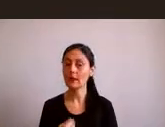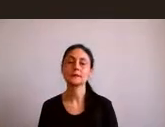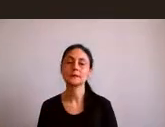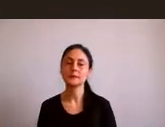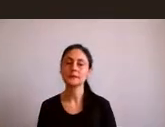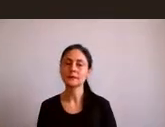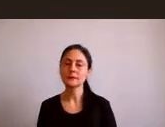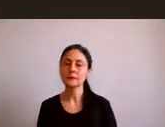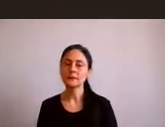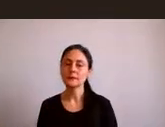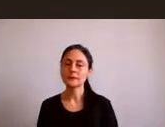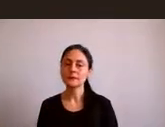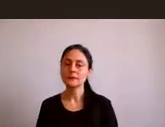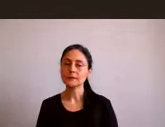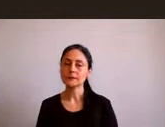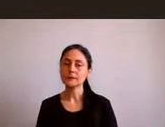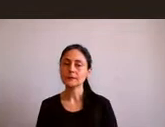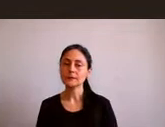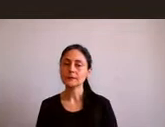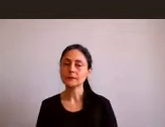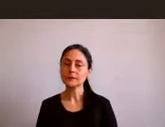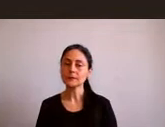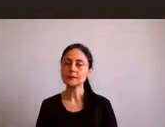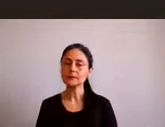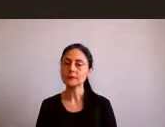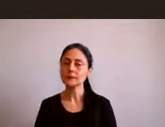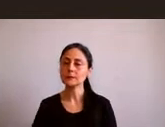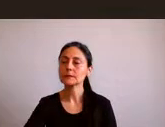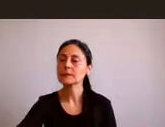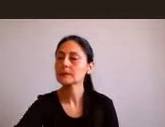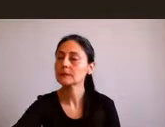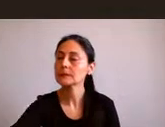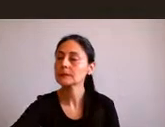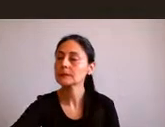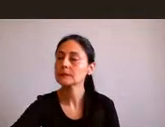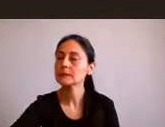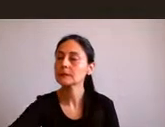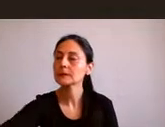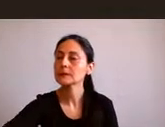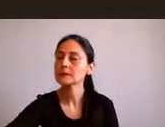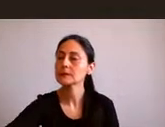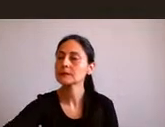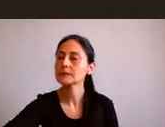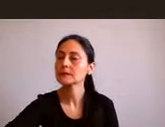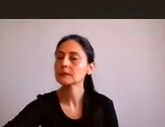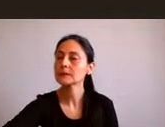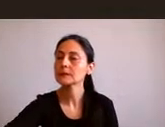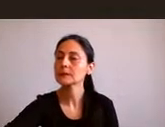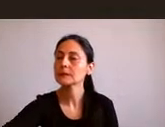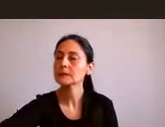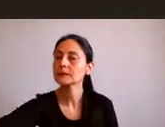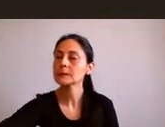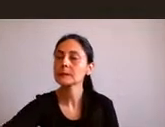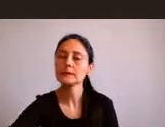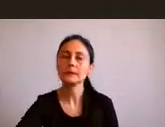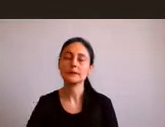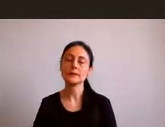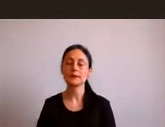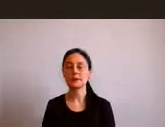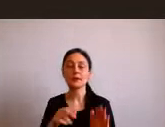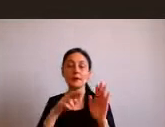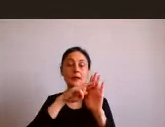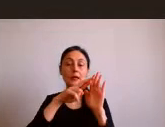Bueno, primero se han generado a nivel del Ministerio de Salud, se han generado algunos protocolos de rehabilitación temprana, de rehabilitación